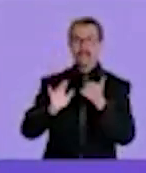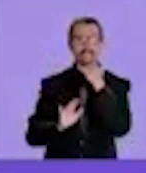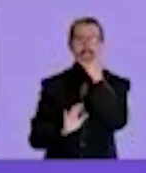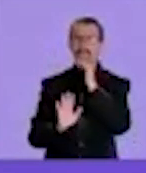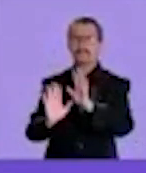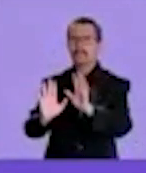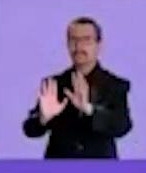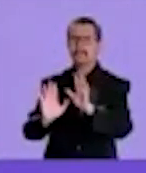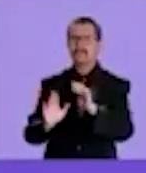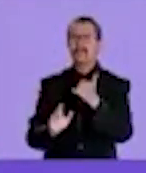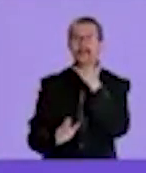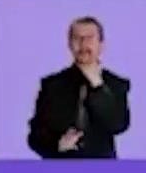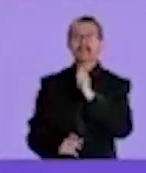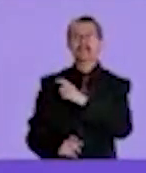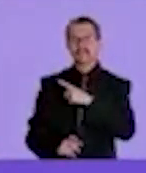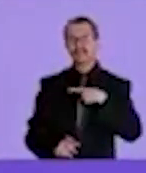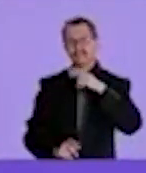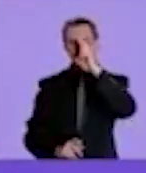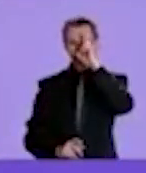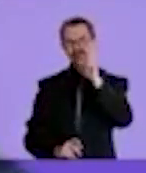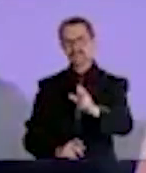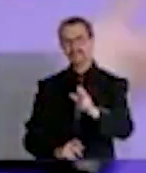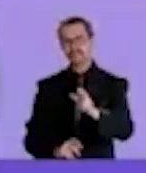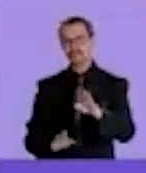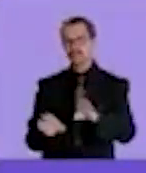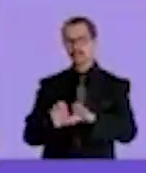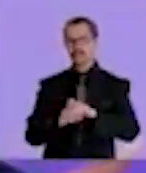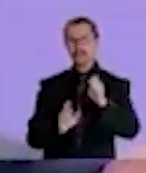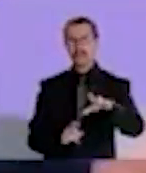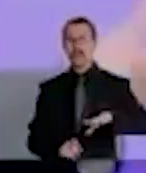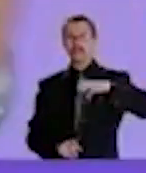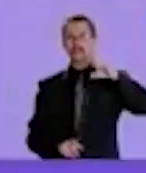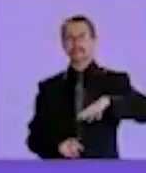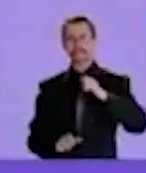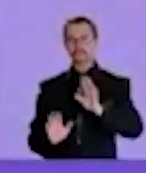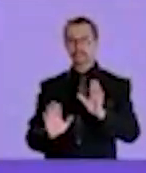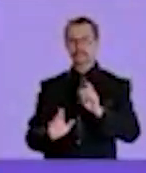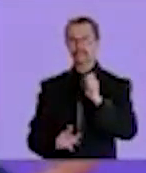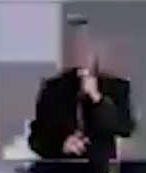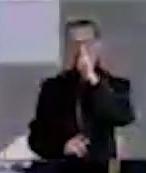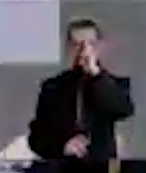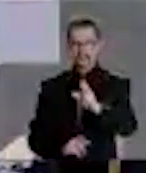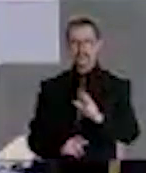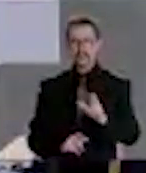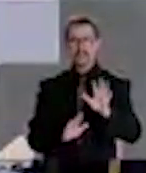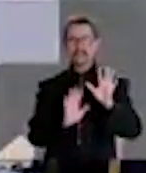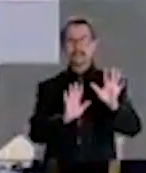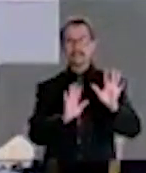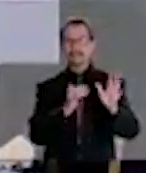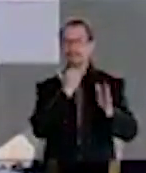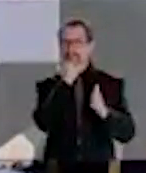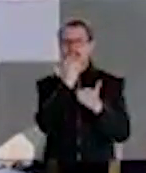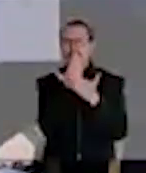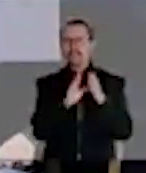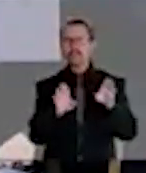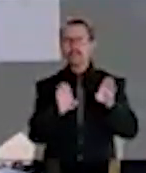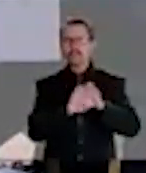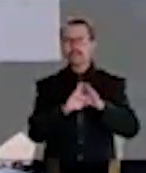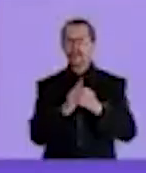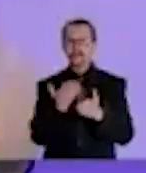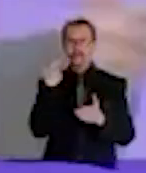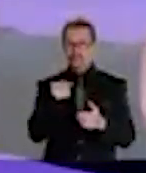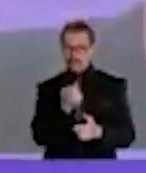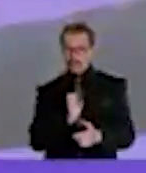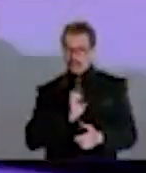alevosía como no pero lohan enfrenta a los crímenes de solo han enfrentado a